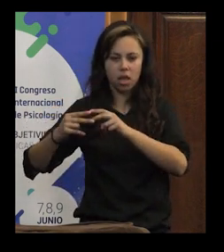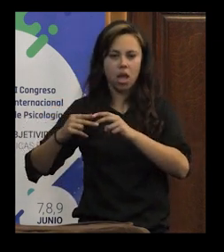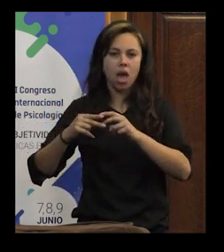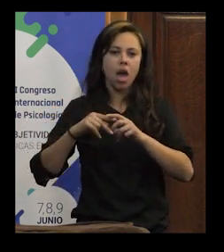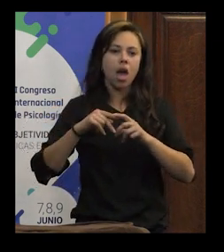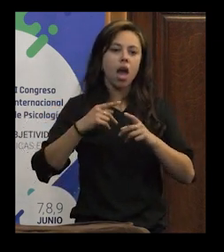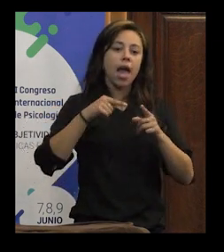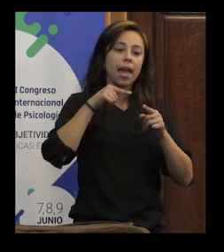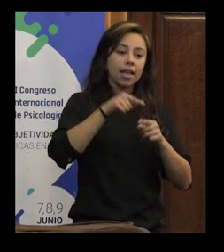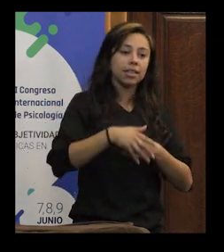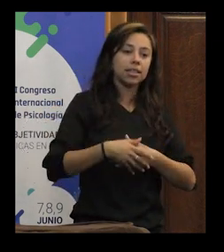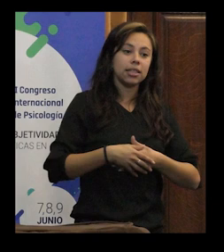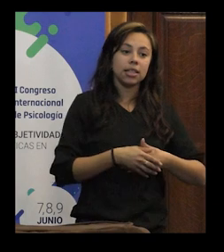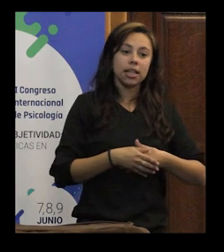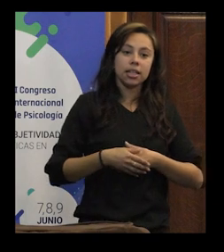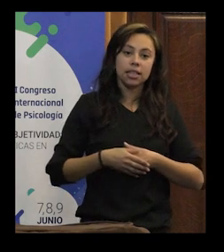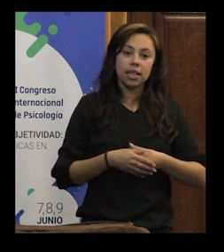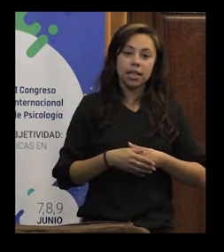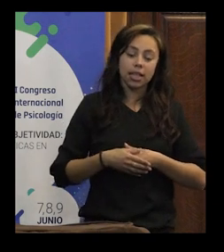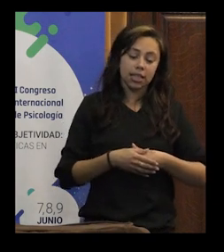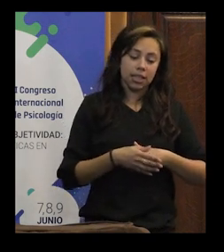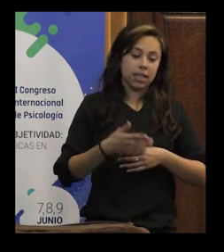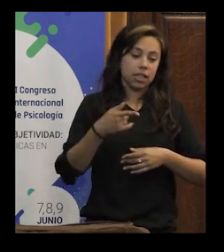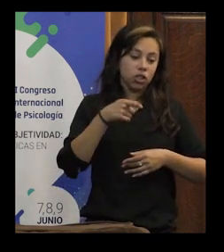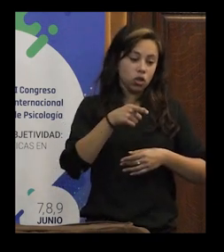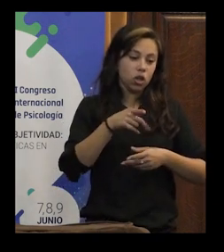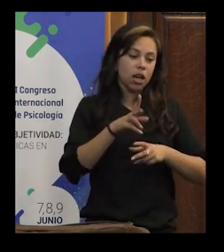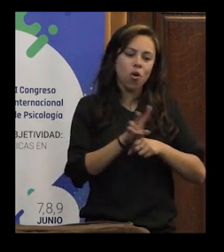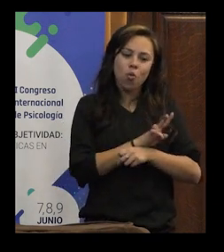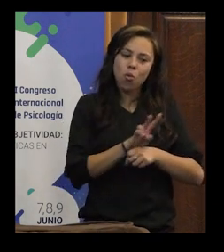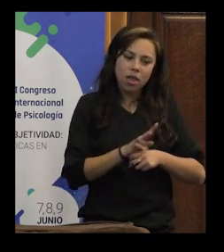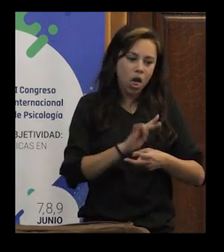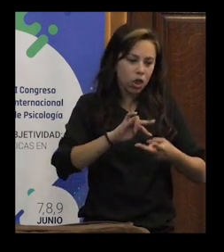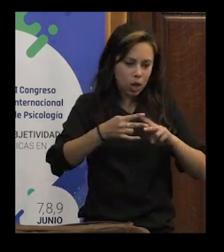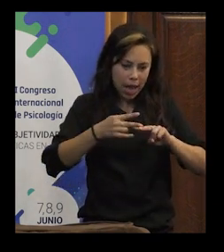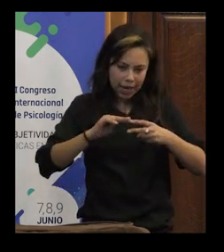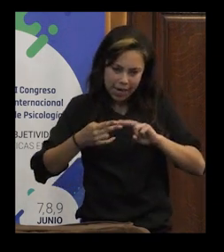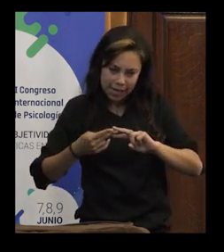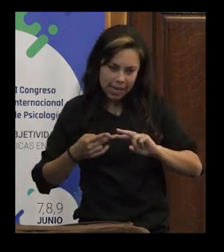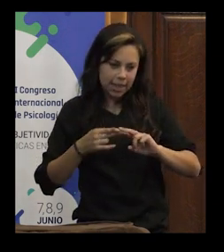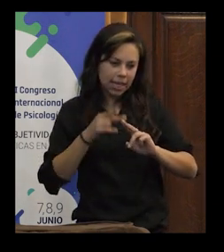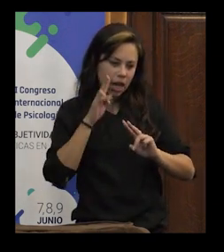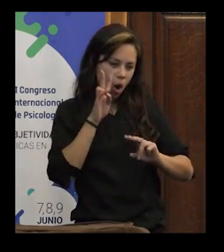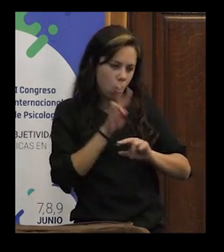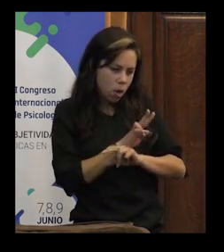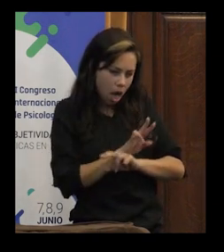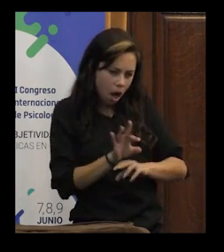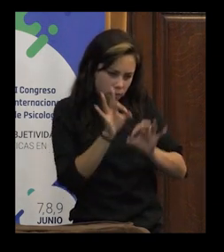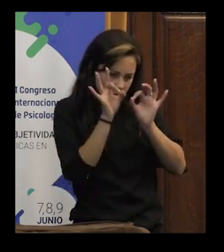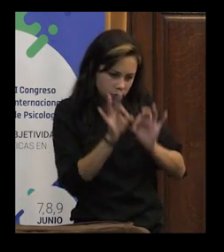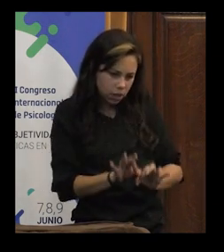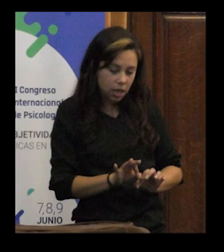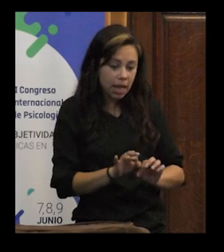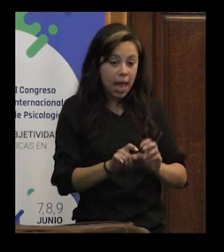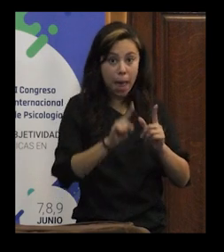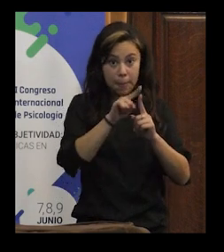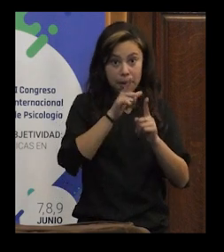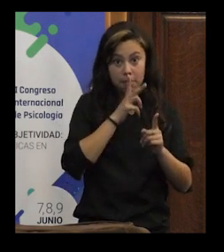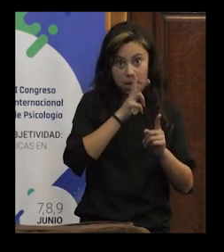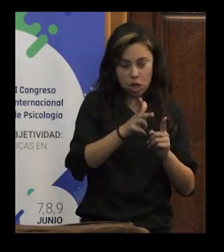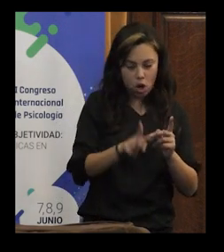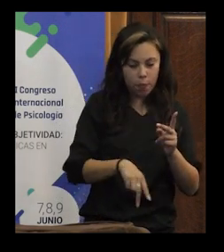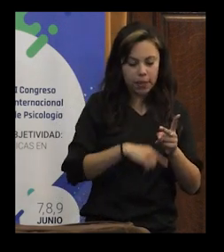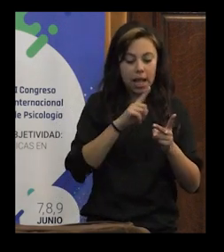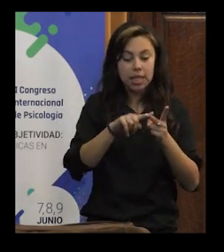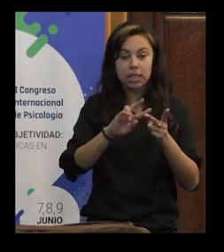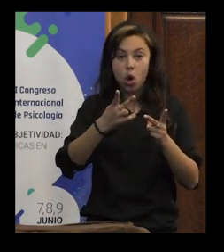planificar cuidadosamente la genética del bebé. Para el segundo hijo, los padres pudieron elegir